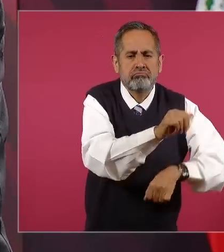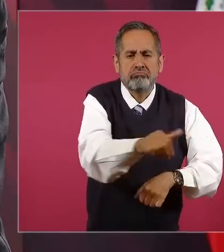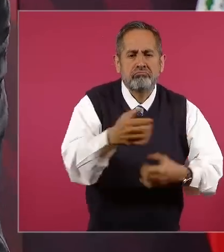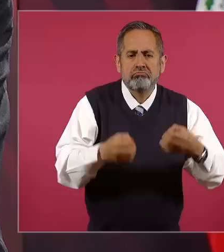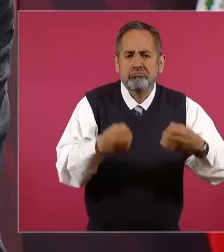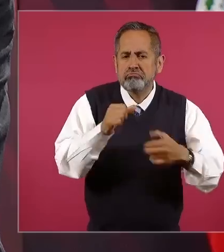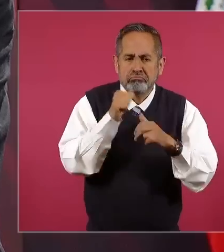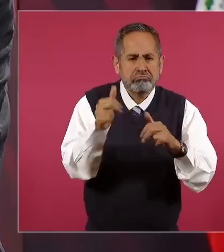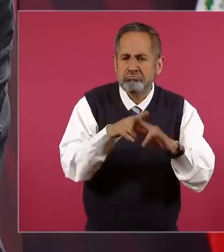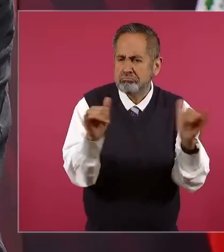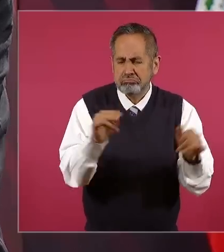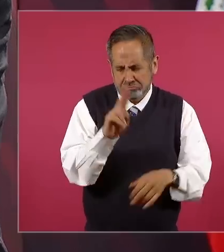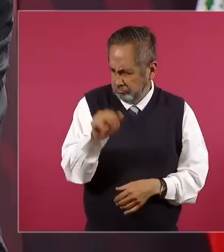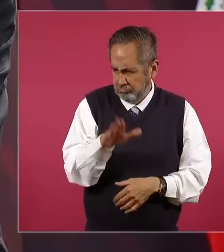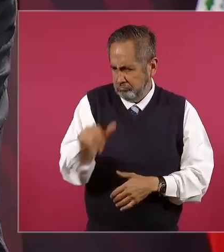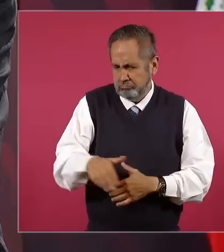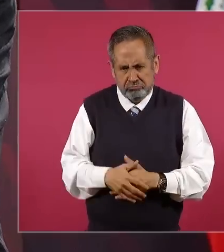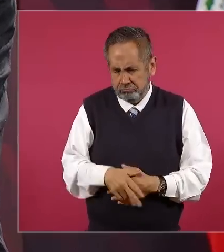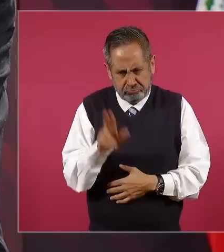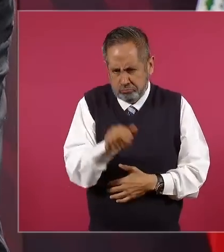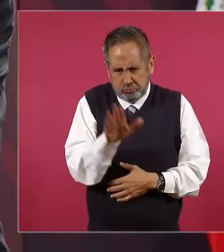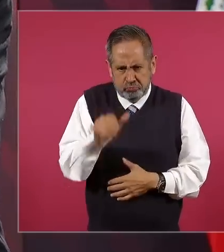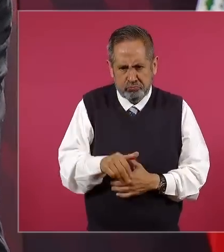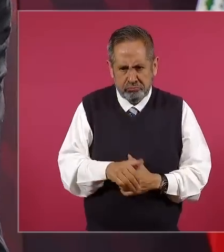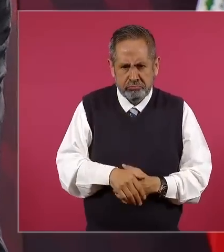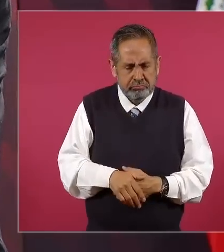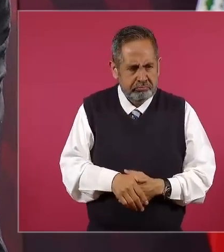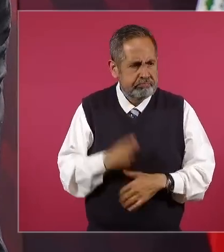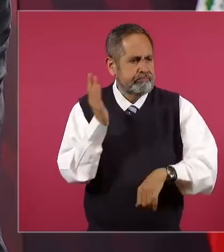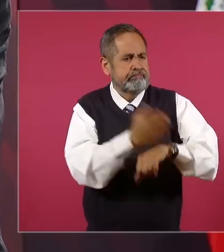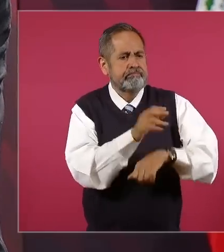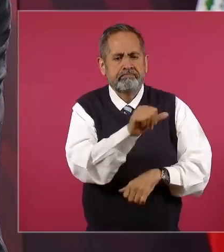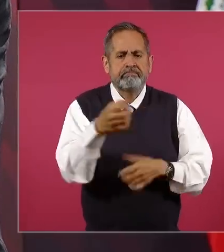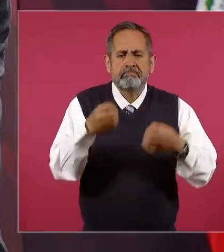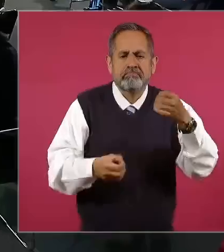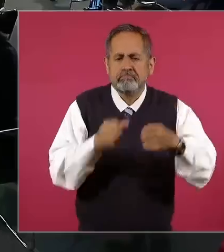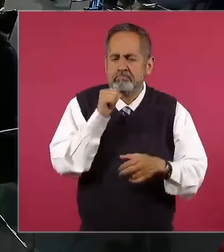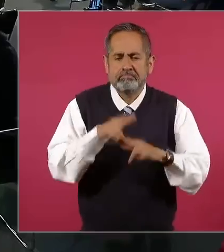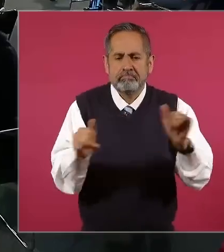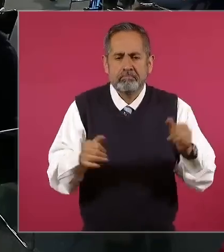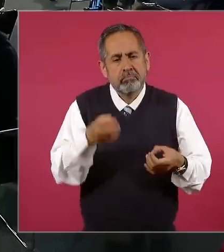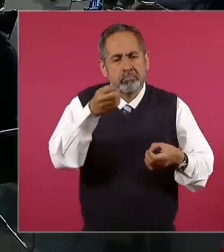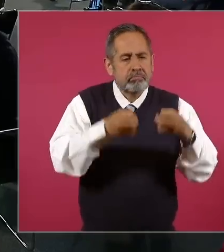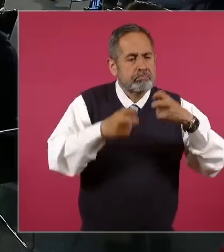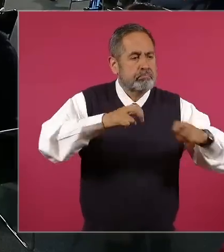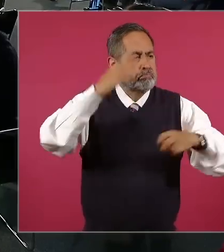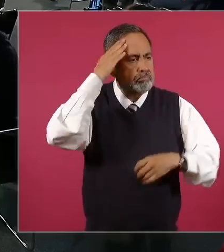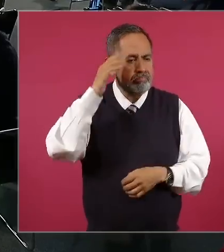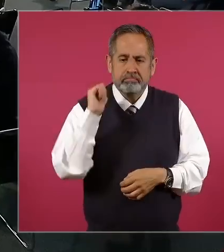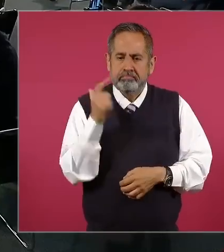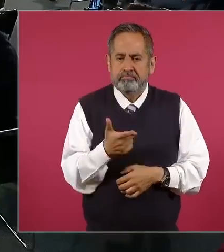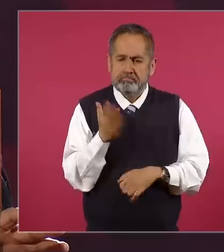Nunca hay sanción a un juez, a un magistrado,